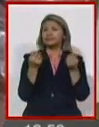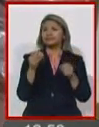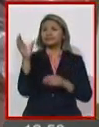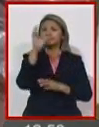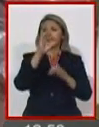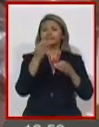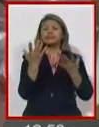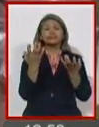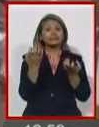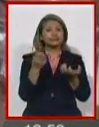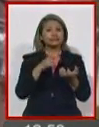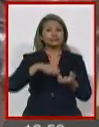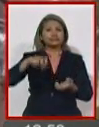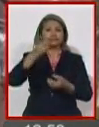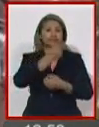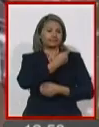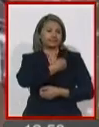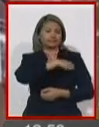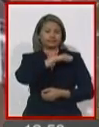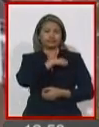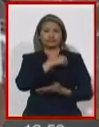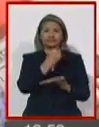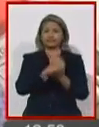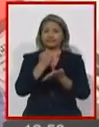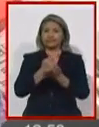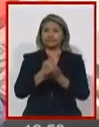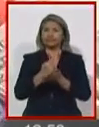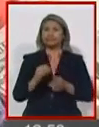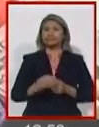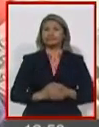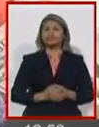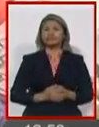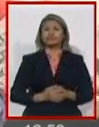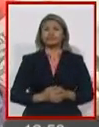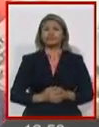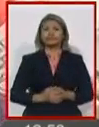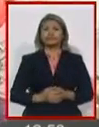quienes buscaban una visa para el país de España. Se trataría de unas personas que